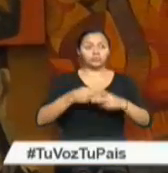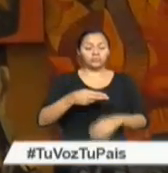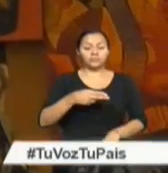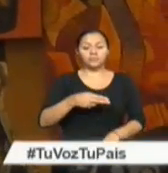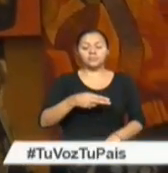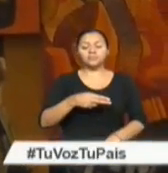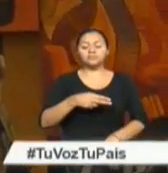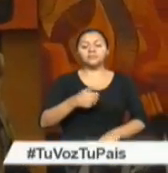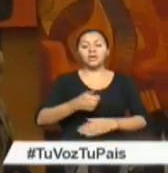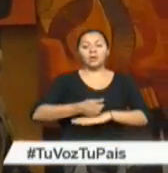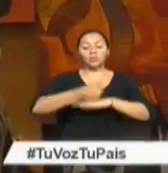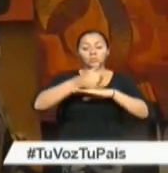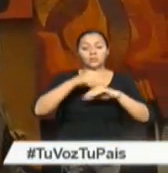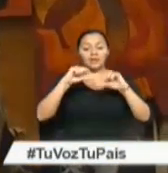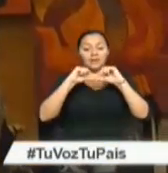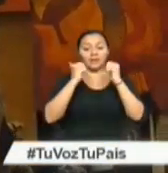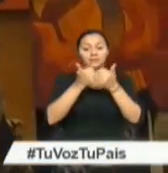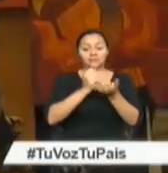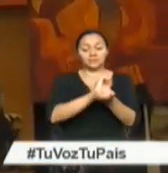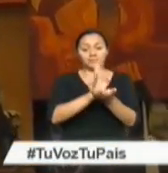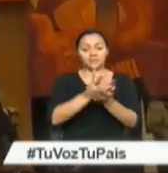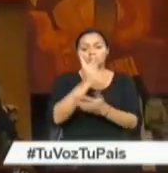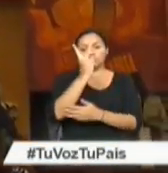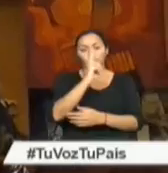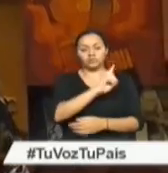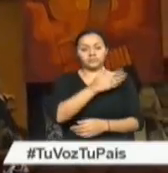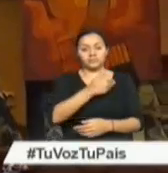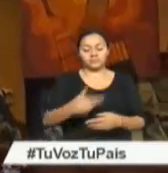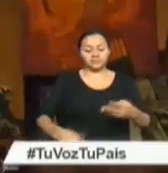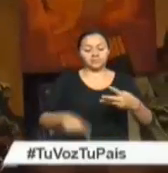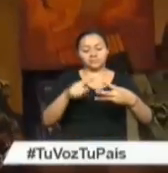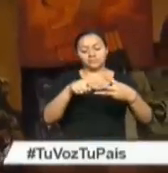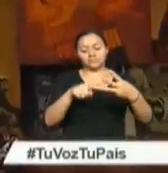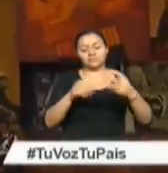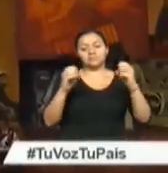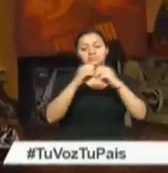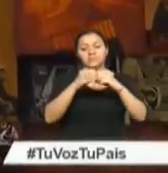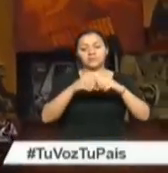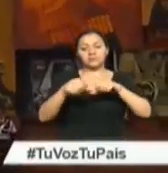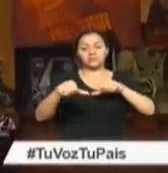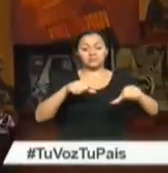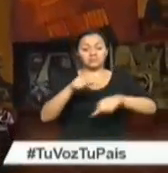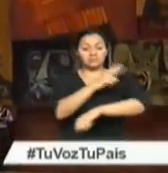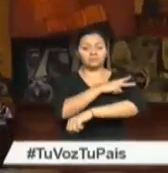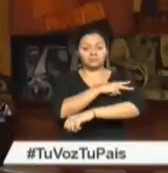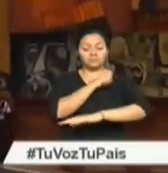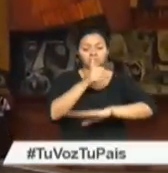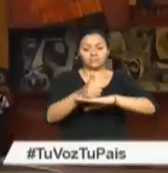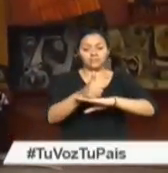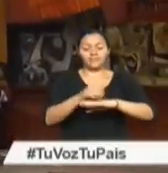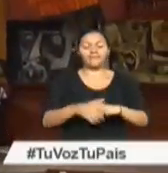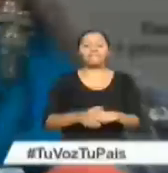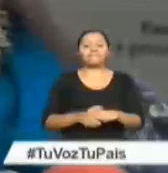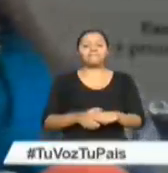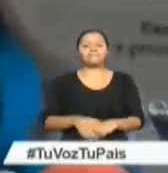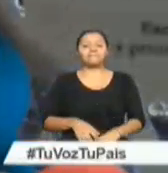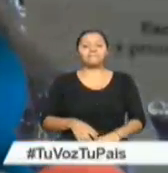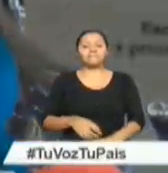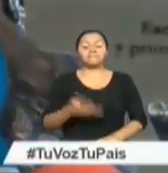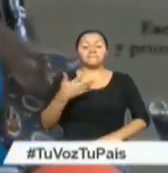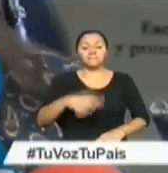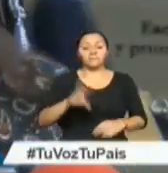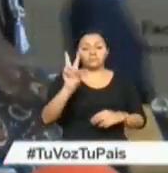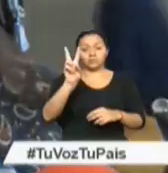de la Asamblea, tanto las dos vicepresidencias como las vocalías del Consejo de Administración Legislativa. Considerando que